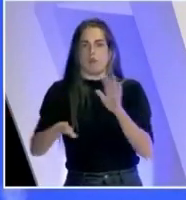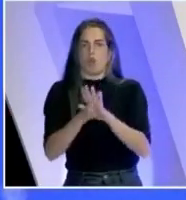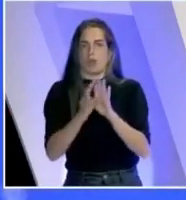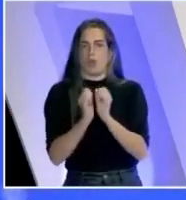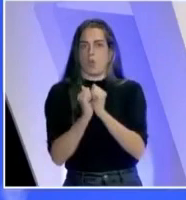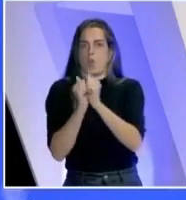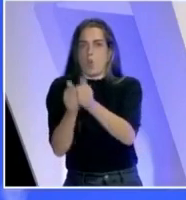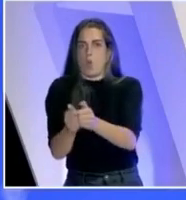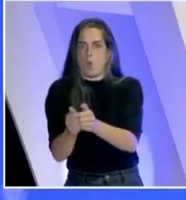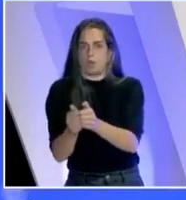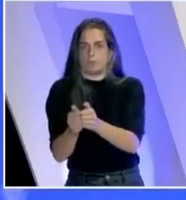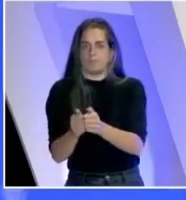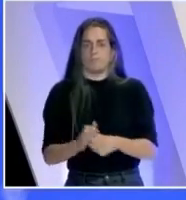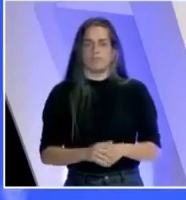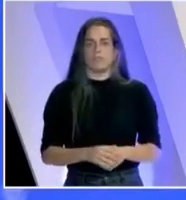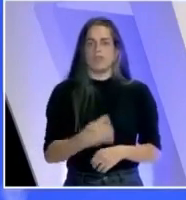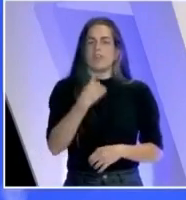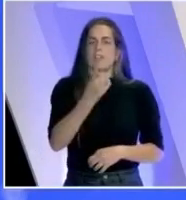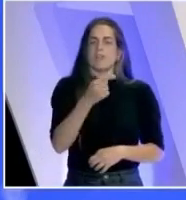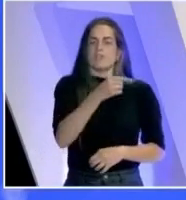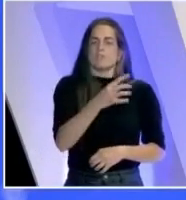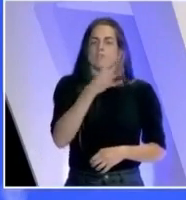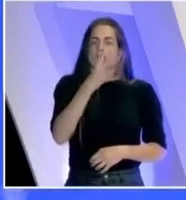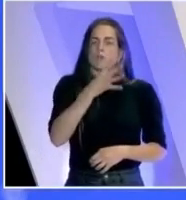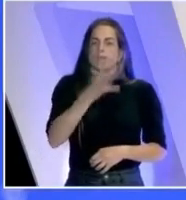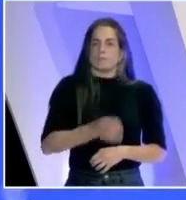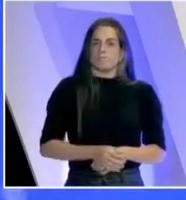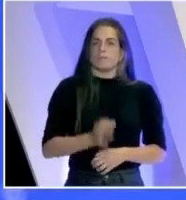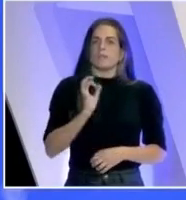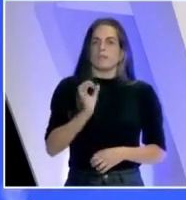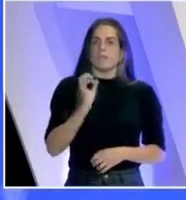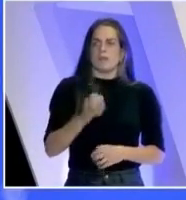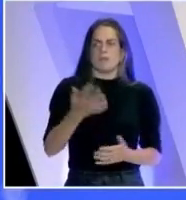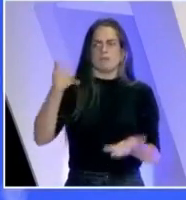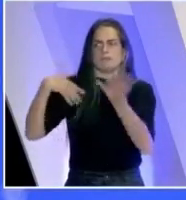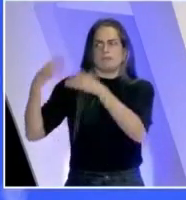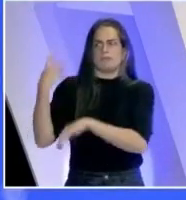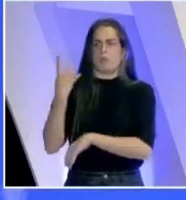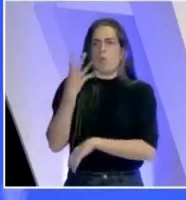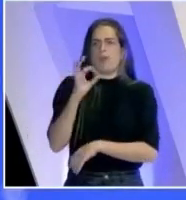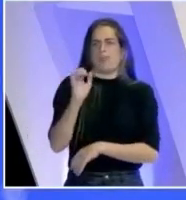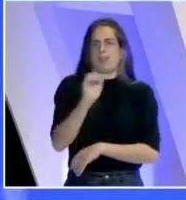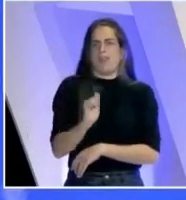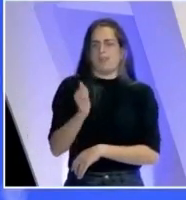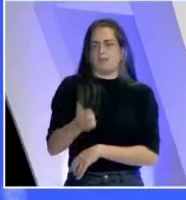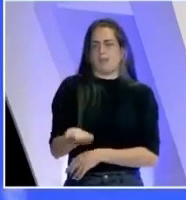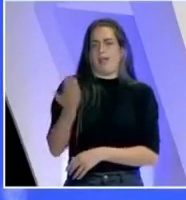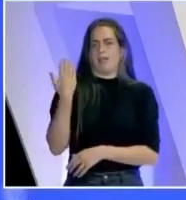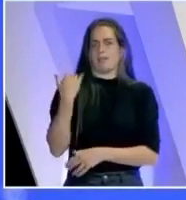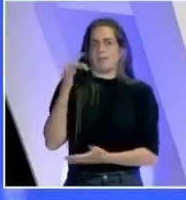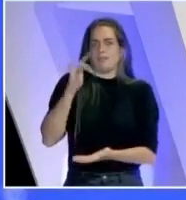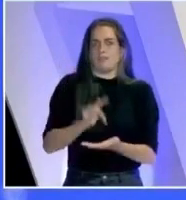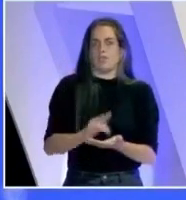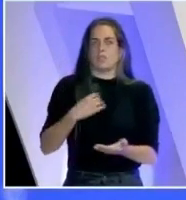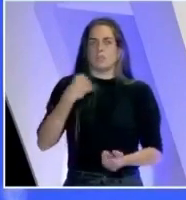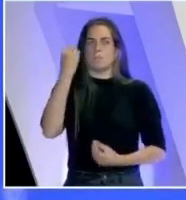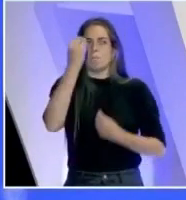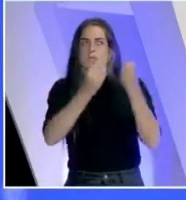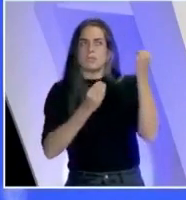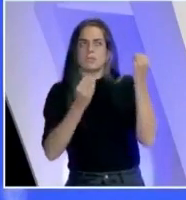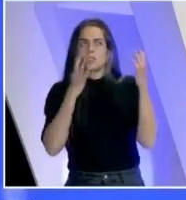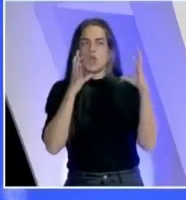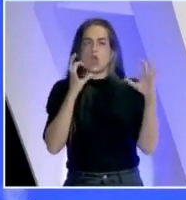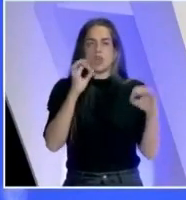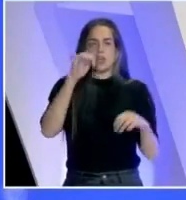posible. ¿Por qué digo esto? Porque es verdad que todo aquello ocurrió hace 40 años y, por tanto, la pregunta que nos podemos hacer es si tiene